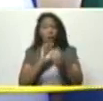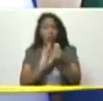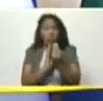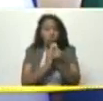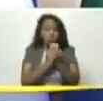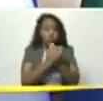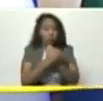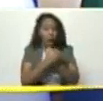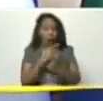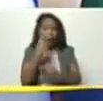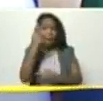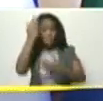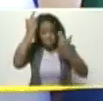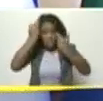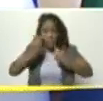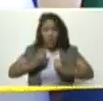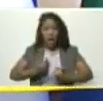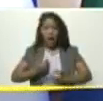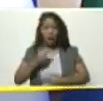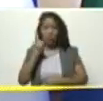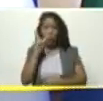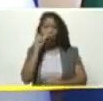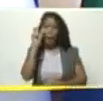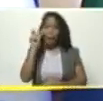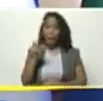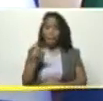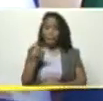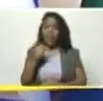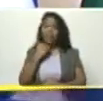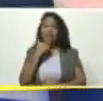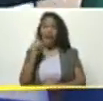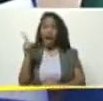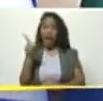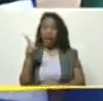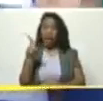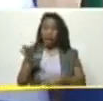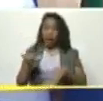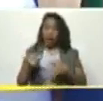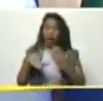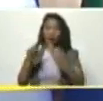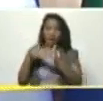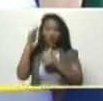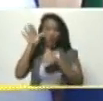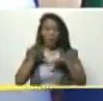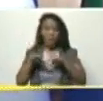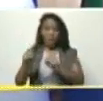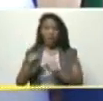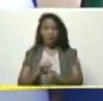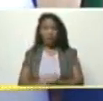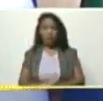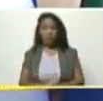una imagen de un Nelson Mandela casi que proimperialista,